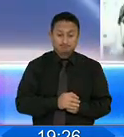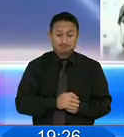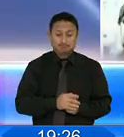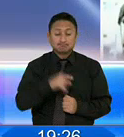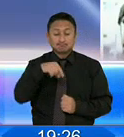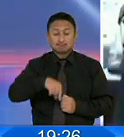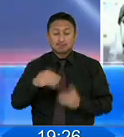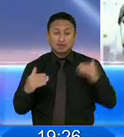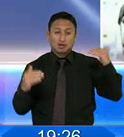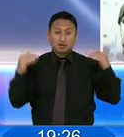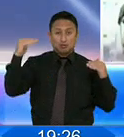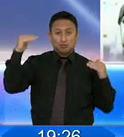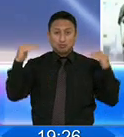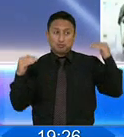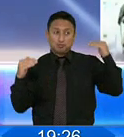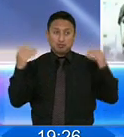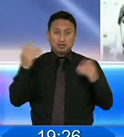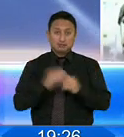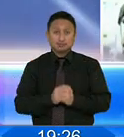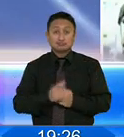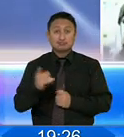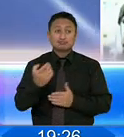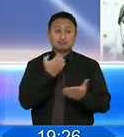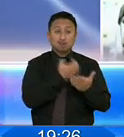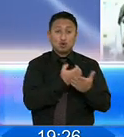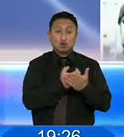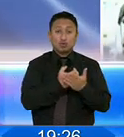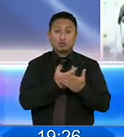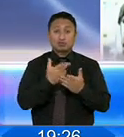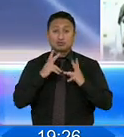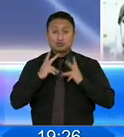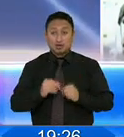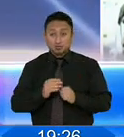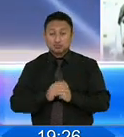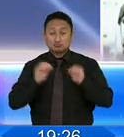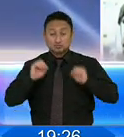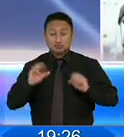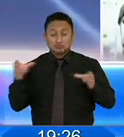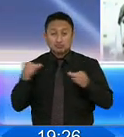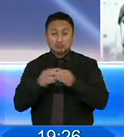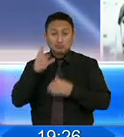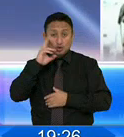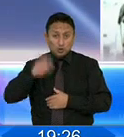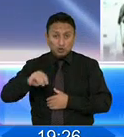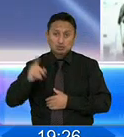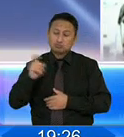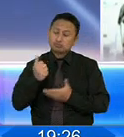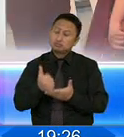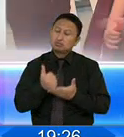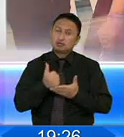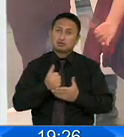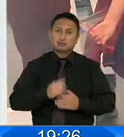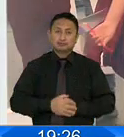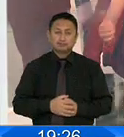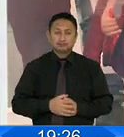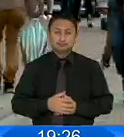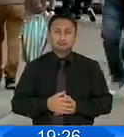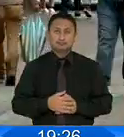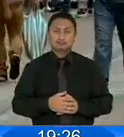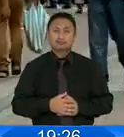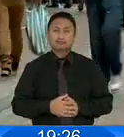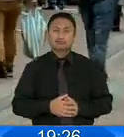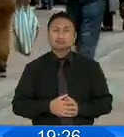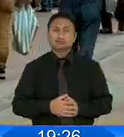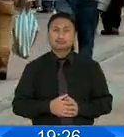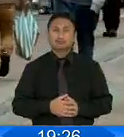¿no?, entre lo sanitario y lo económico, porque también hay cámaras de turismo que también hacen gritos desesperados por ayuda. Informó Priscila